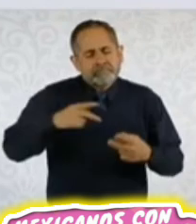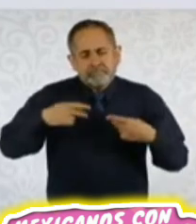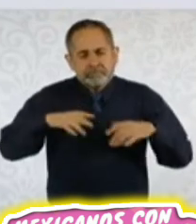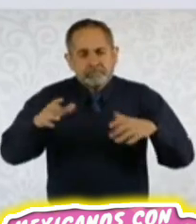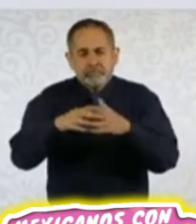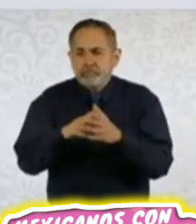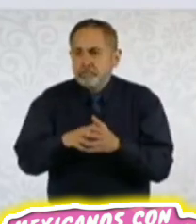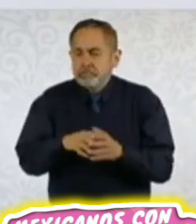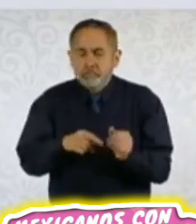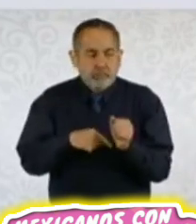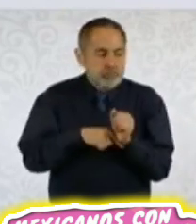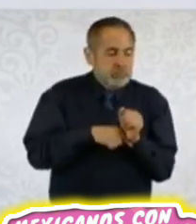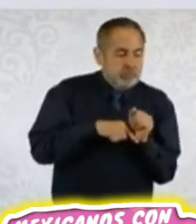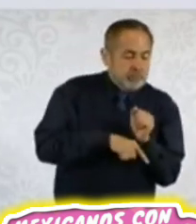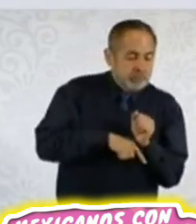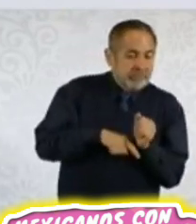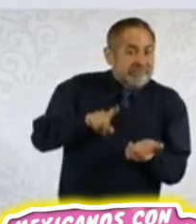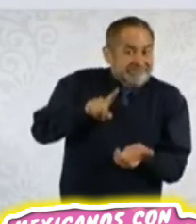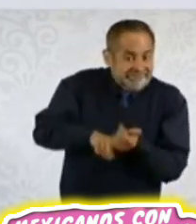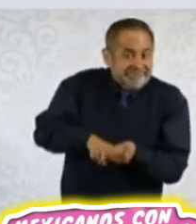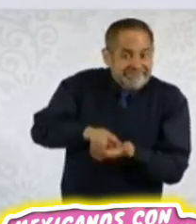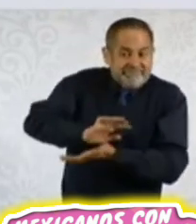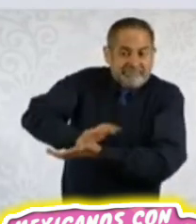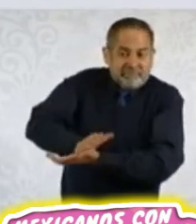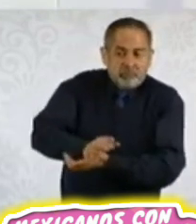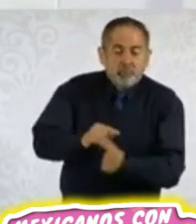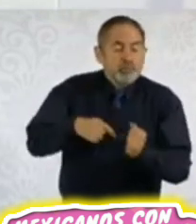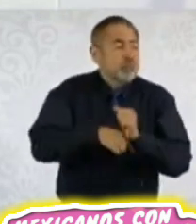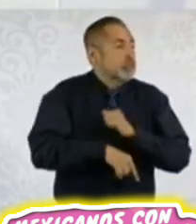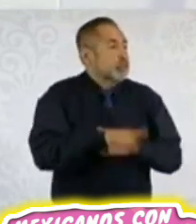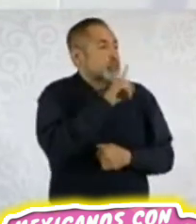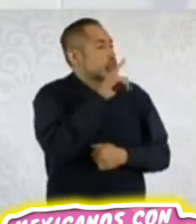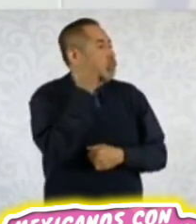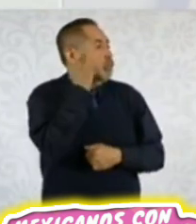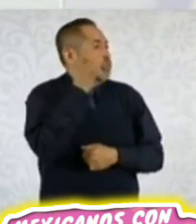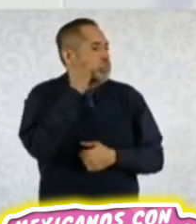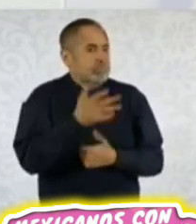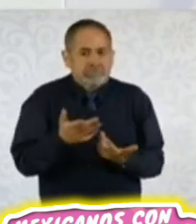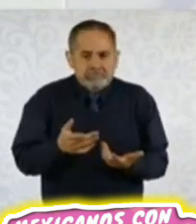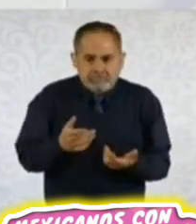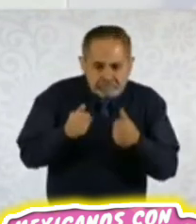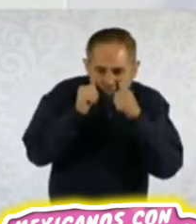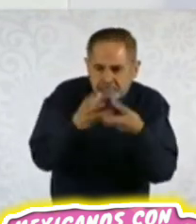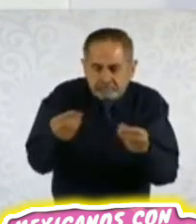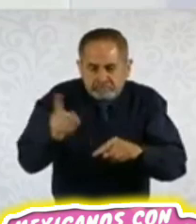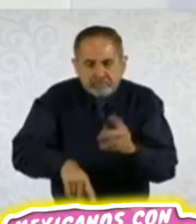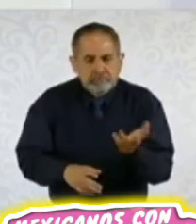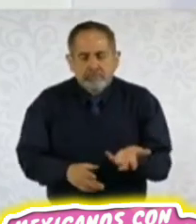la discriminación, no solamente no se conoce, sino que no se atiende.